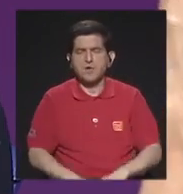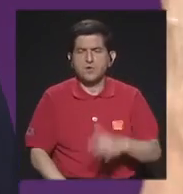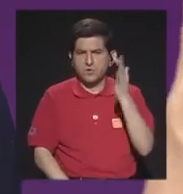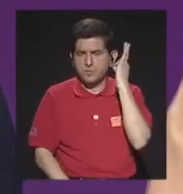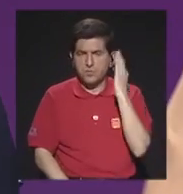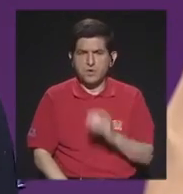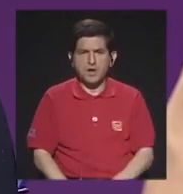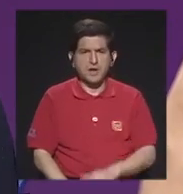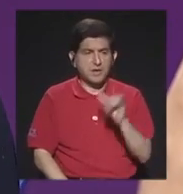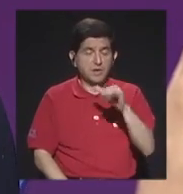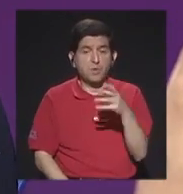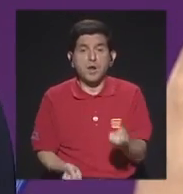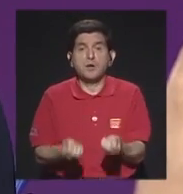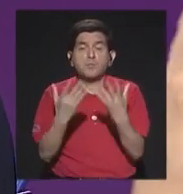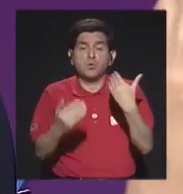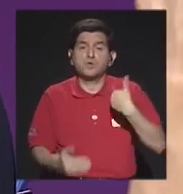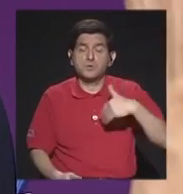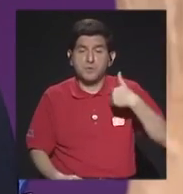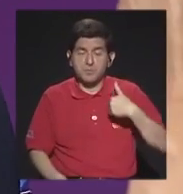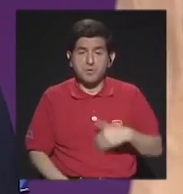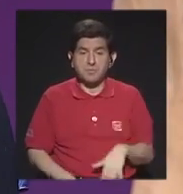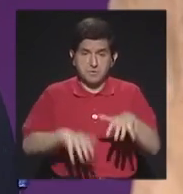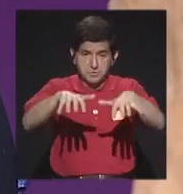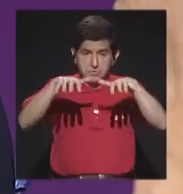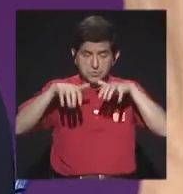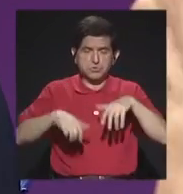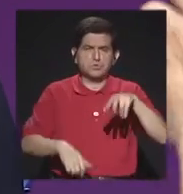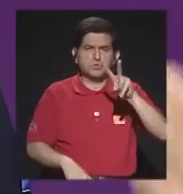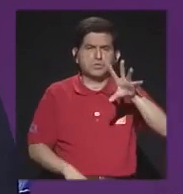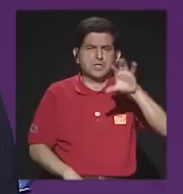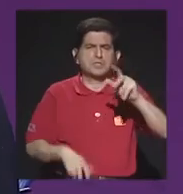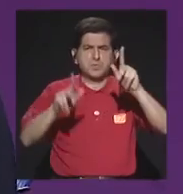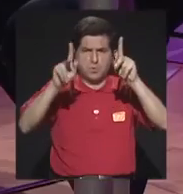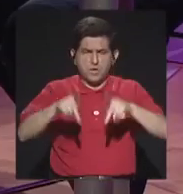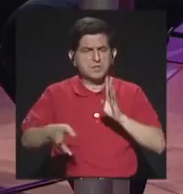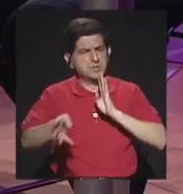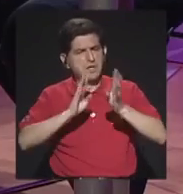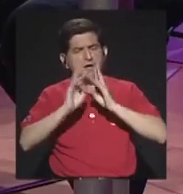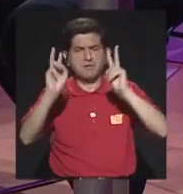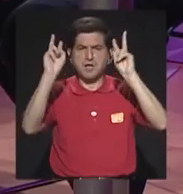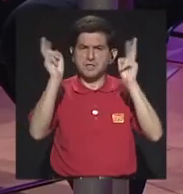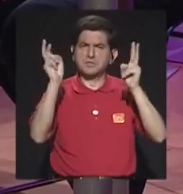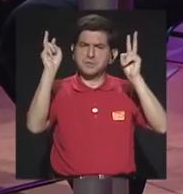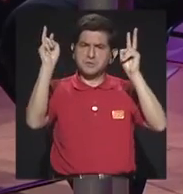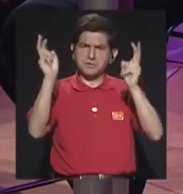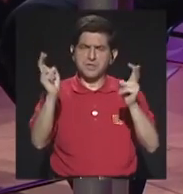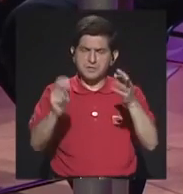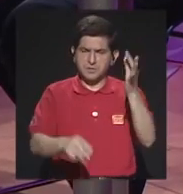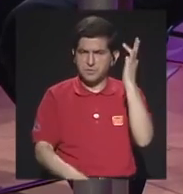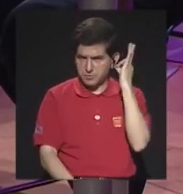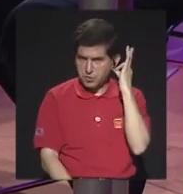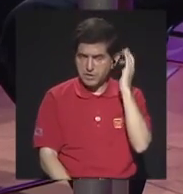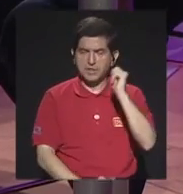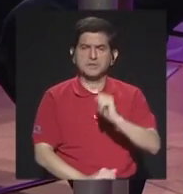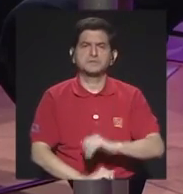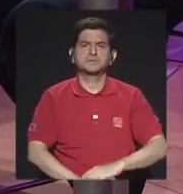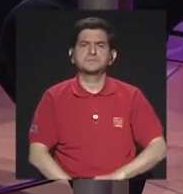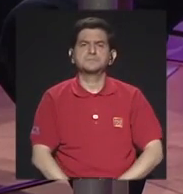se nos invadían las salas de hombres, ¿verdad?, alrededor de 250 personas hablando de temas de las mujeres.